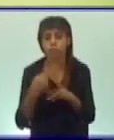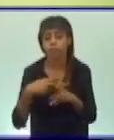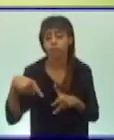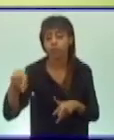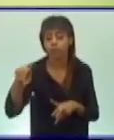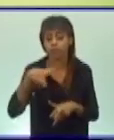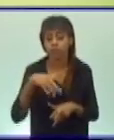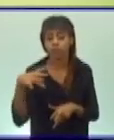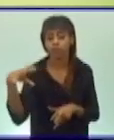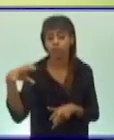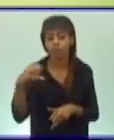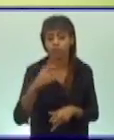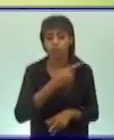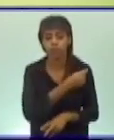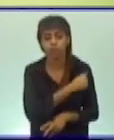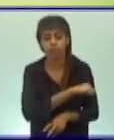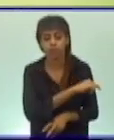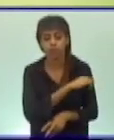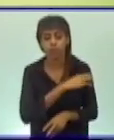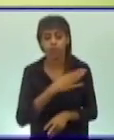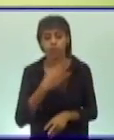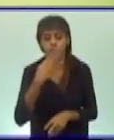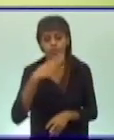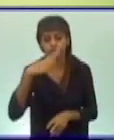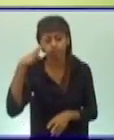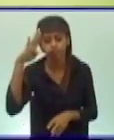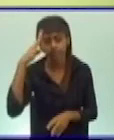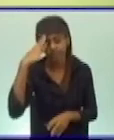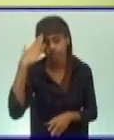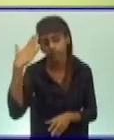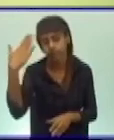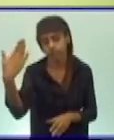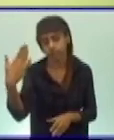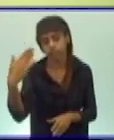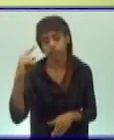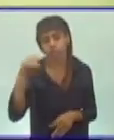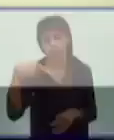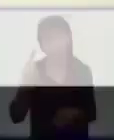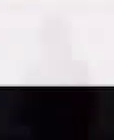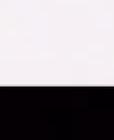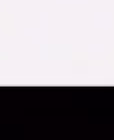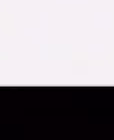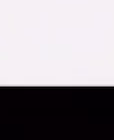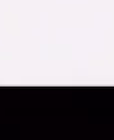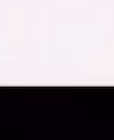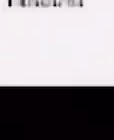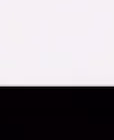para todo el pueblo de Cuba, muchas gracias y nos vemos en un próximo encuentro.